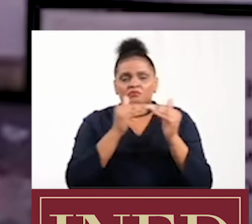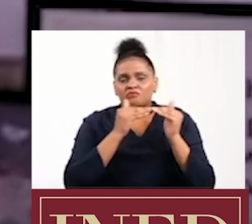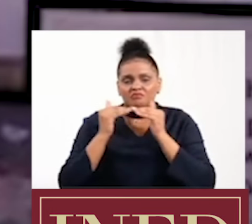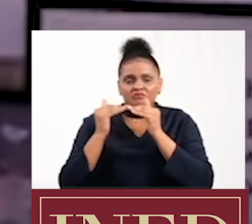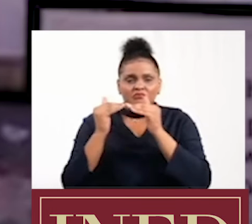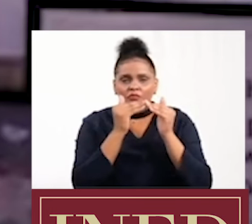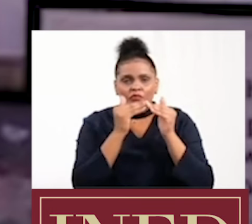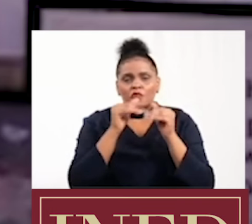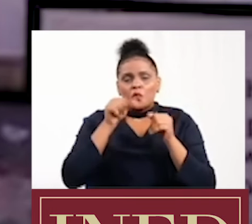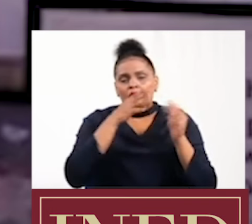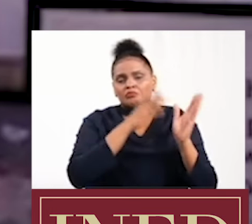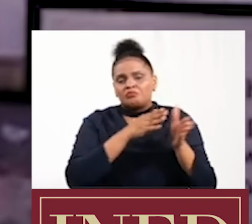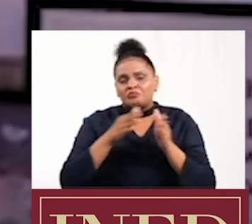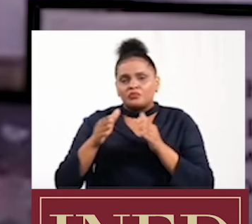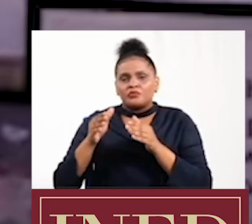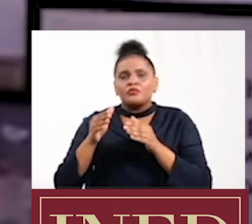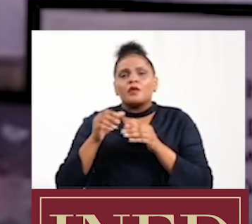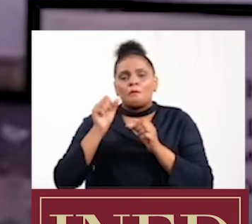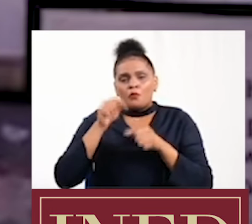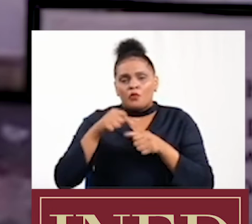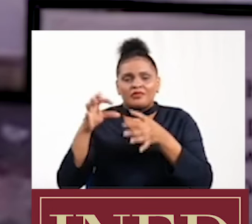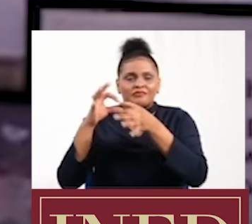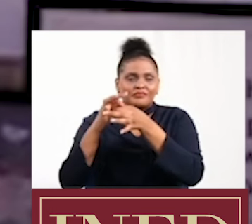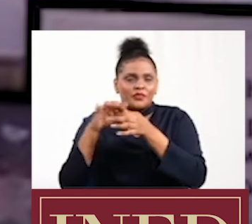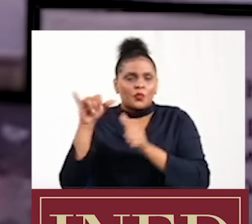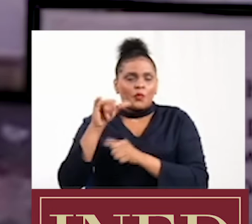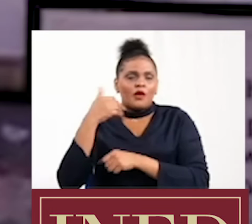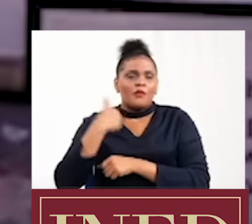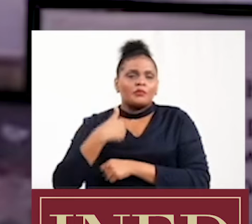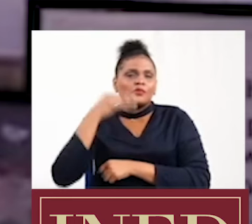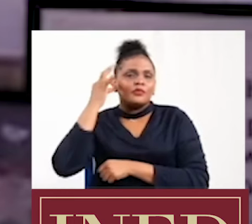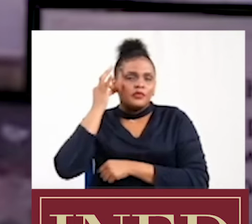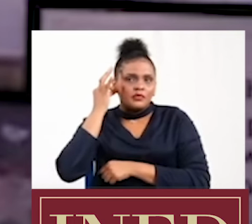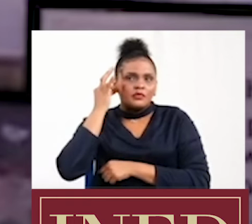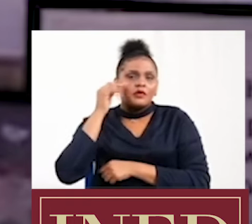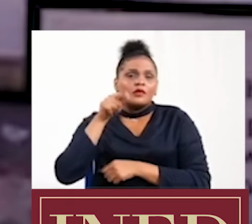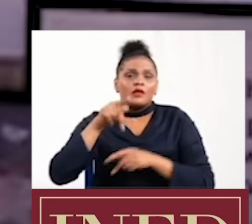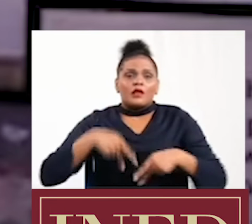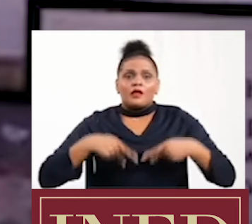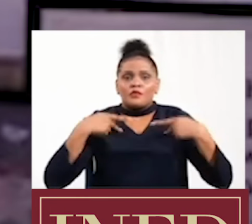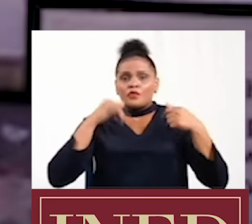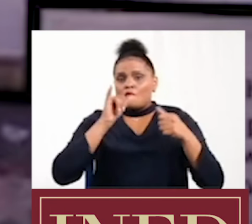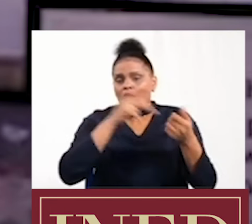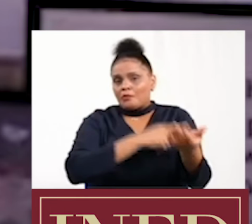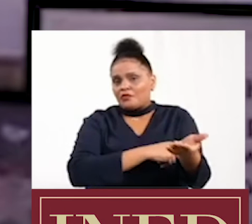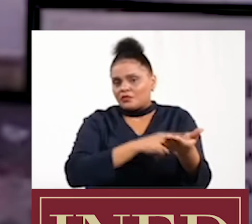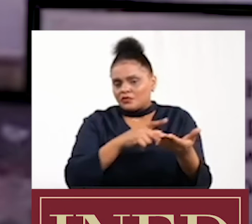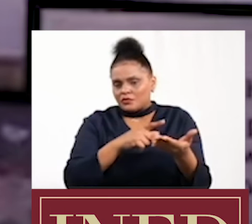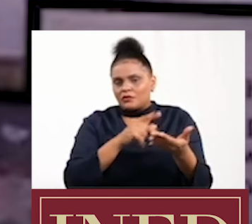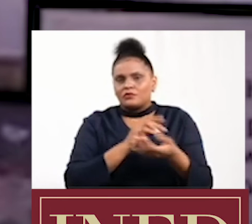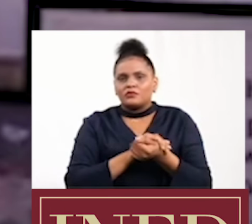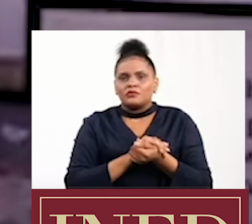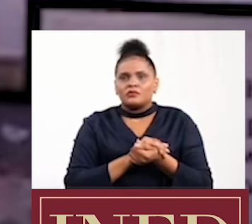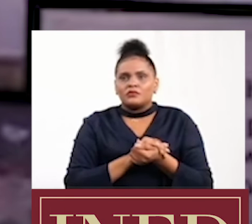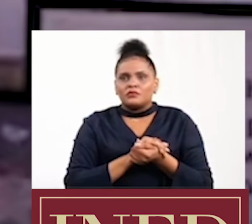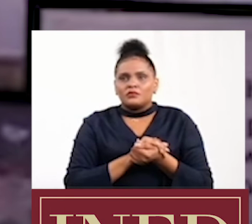que haber una organización de ambos para que también desarrollen su vida profesional de la manera que quieran